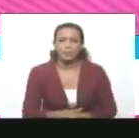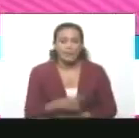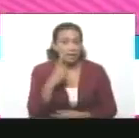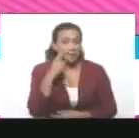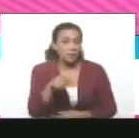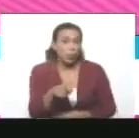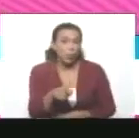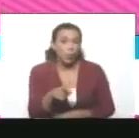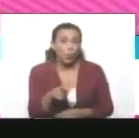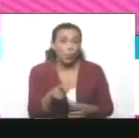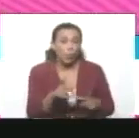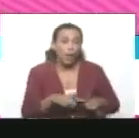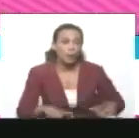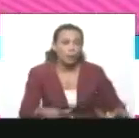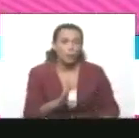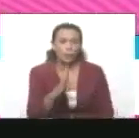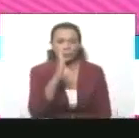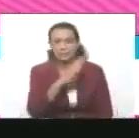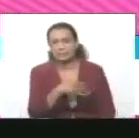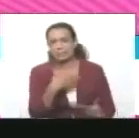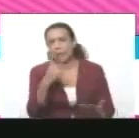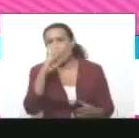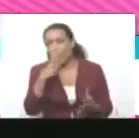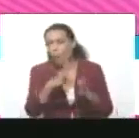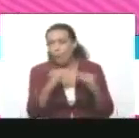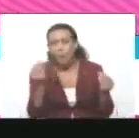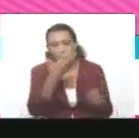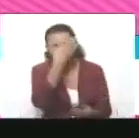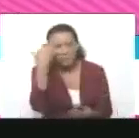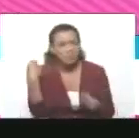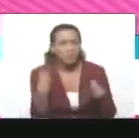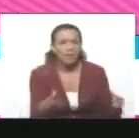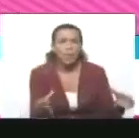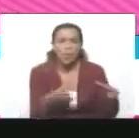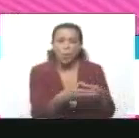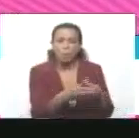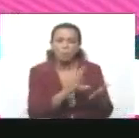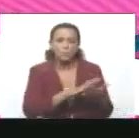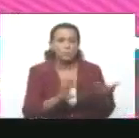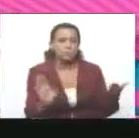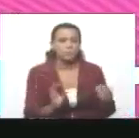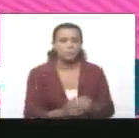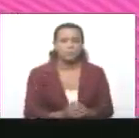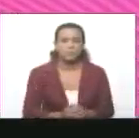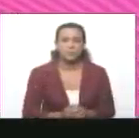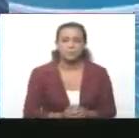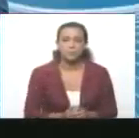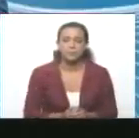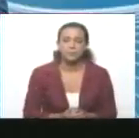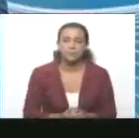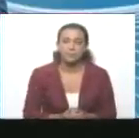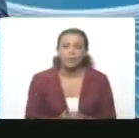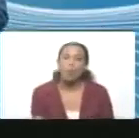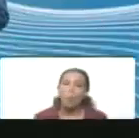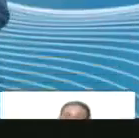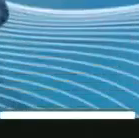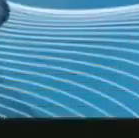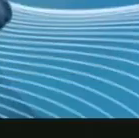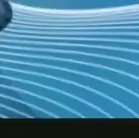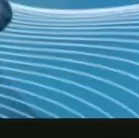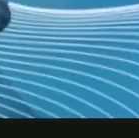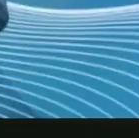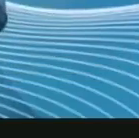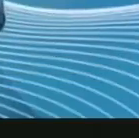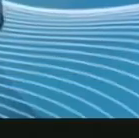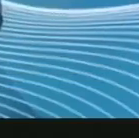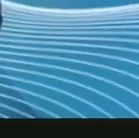en el basural de la historia. Olvidado. Así quedará este grupo. Tú verás. Avanzamos en el recorrido internacional